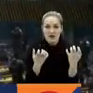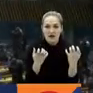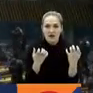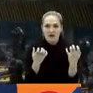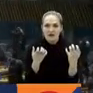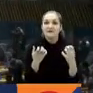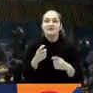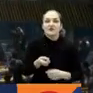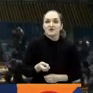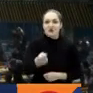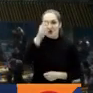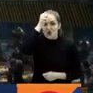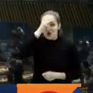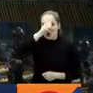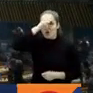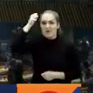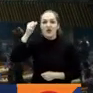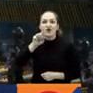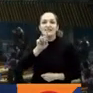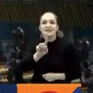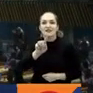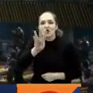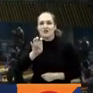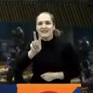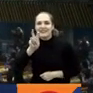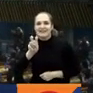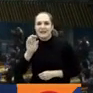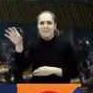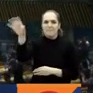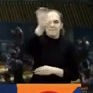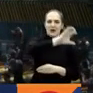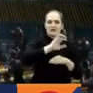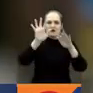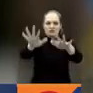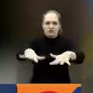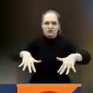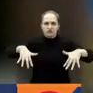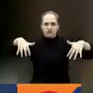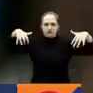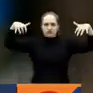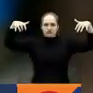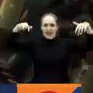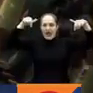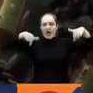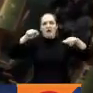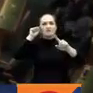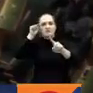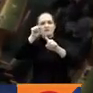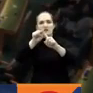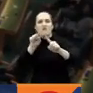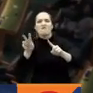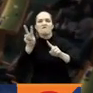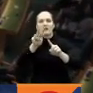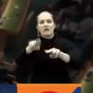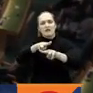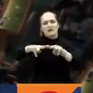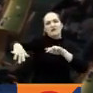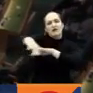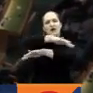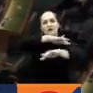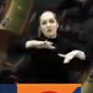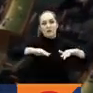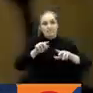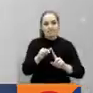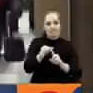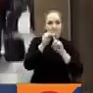agenda de representantes de 197 países debe colorearse de verde. Espere el cubrimiento de RTVC Noticias.